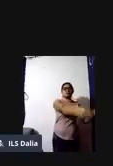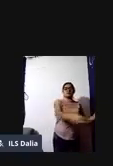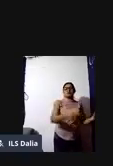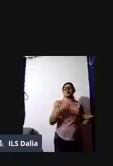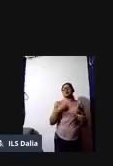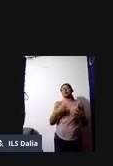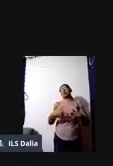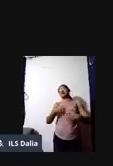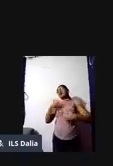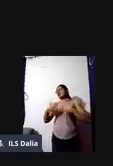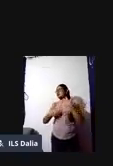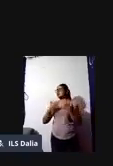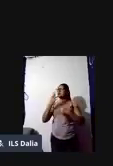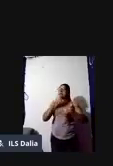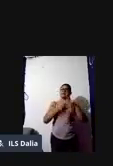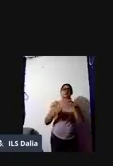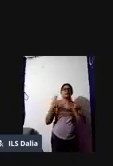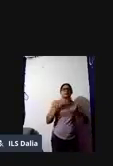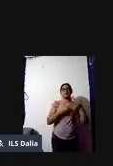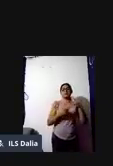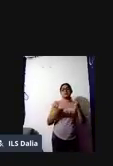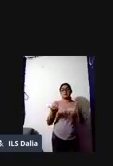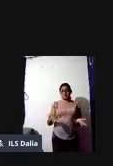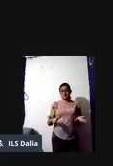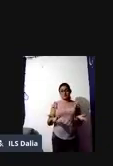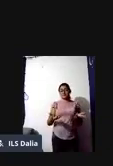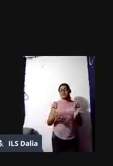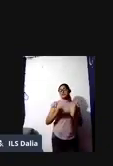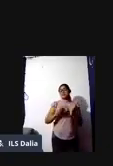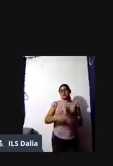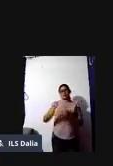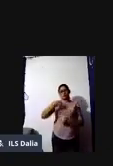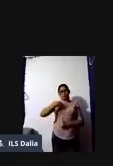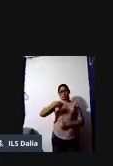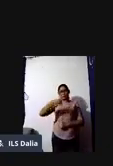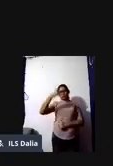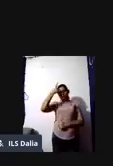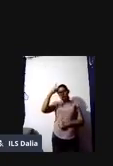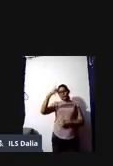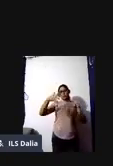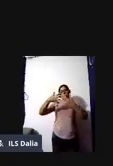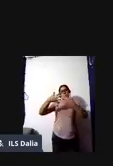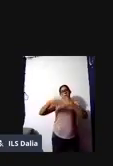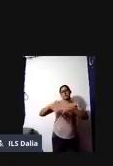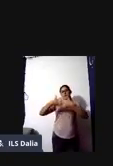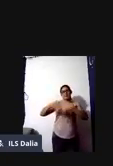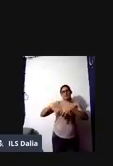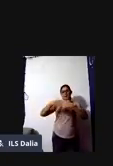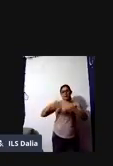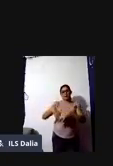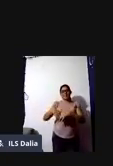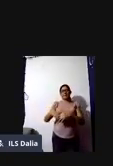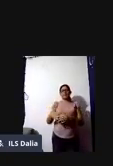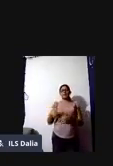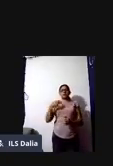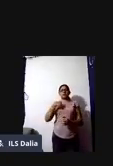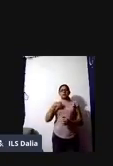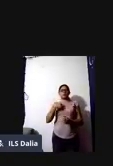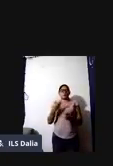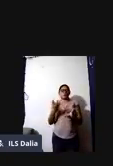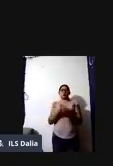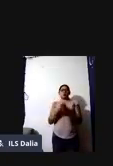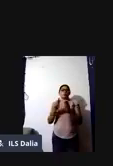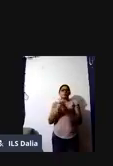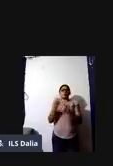¿Me explico? ¿Qué pasa si yo como empresaria o empresario dependo, ¿verdad?, de las clases que estoy impartiendo en línea?